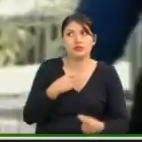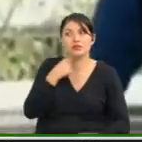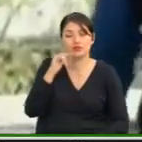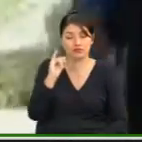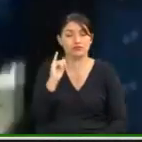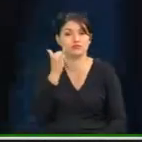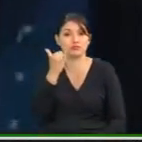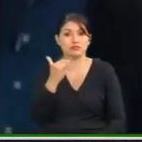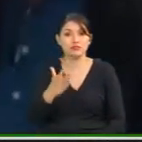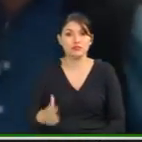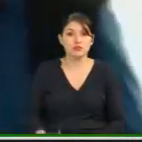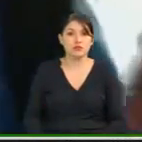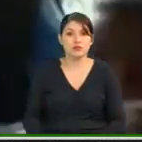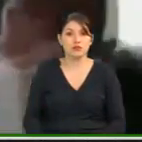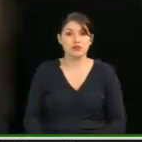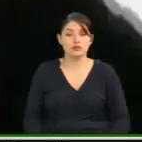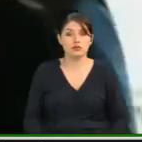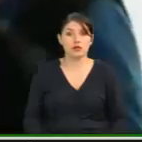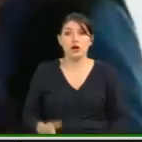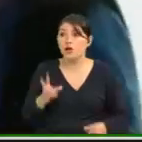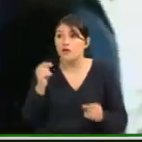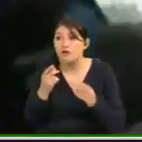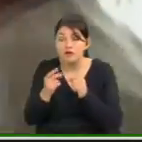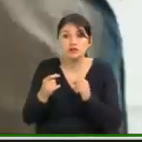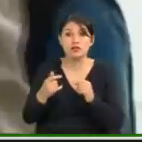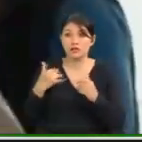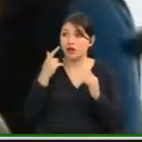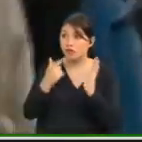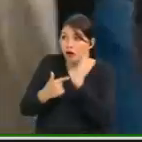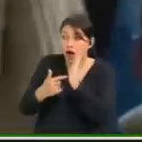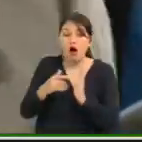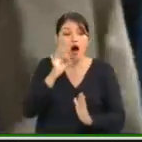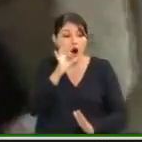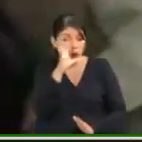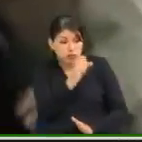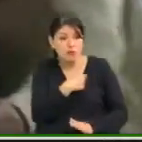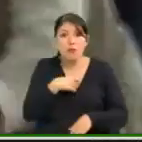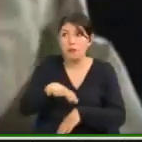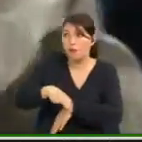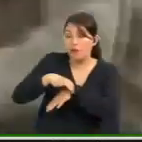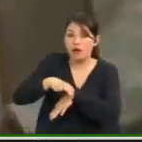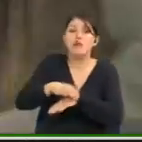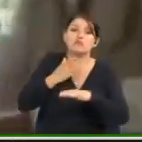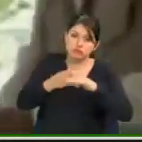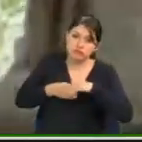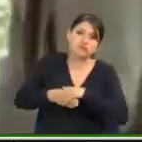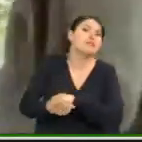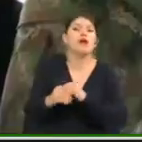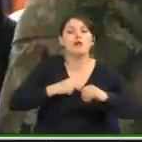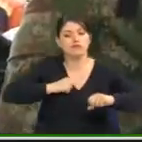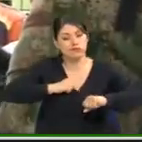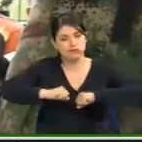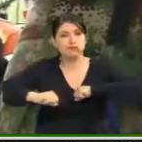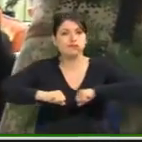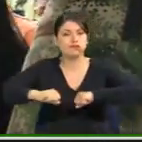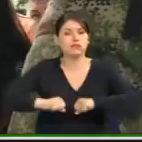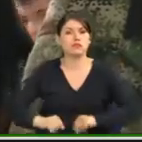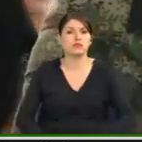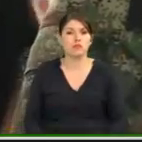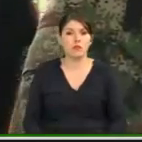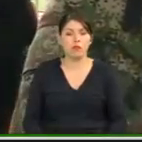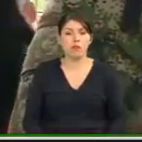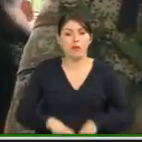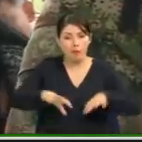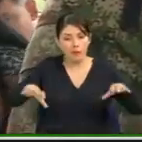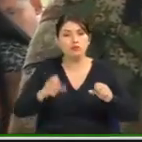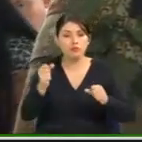decir. Entonces no fue muy fácil, pero cuando ya se dieron cuenta que era médico, me dejaron actuar. Actué